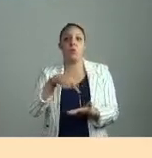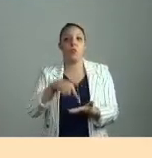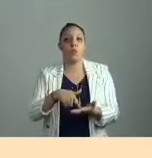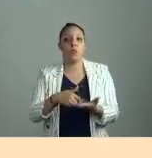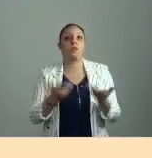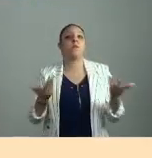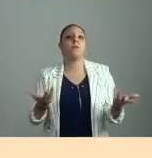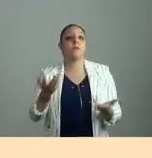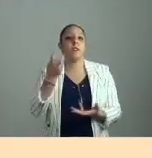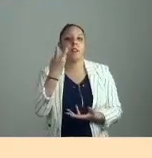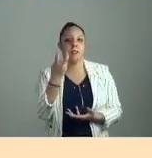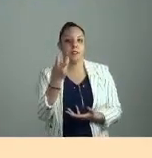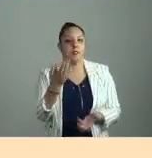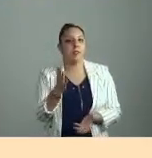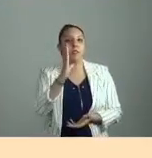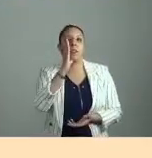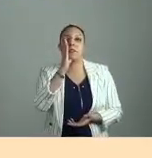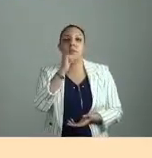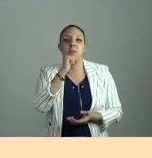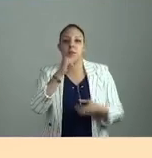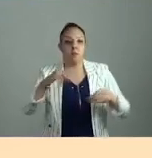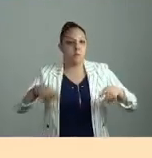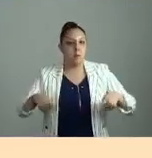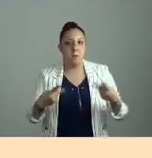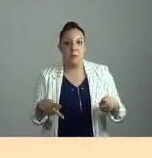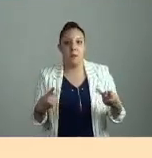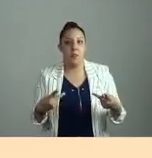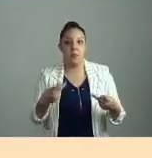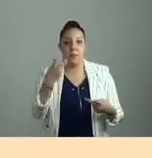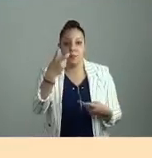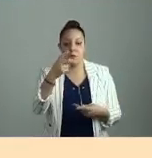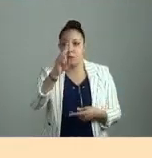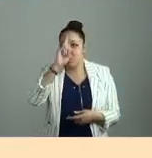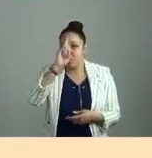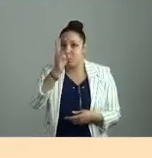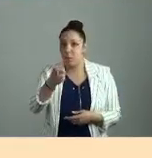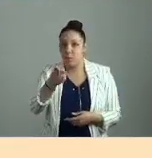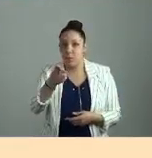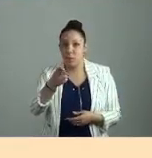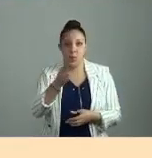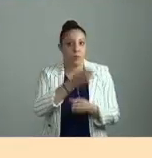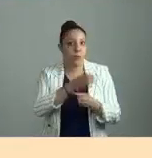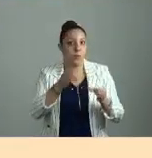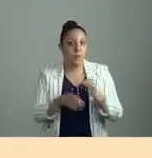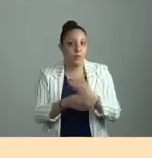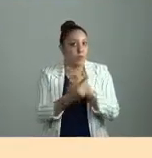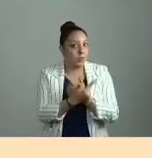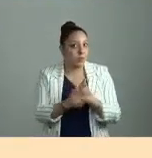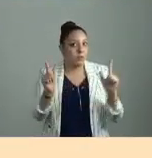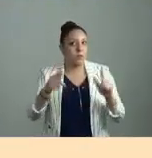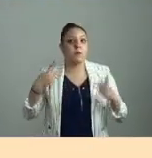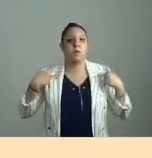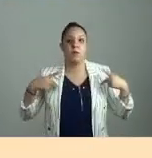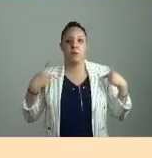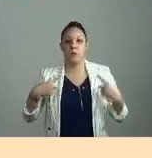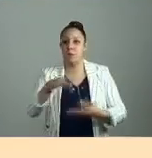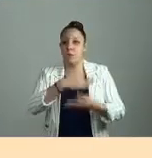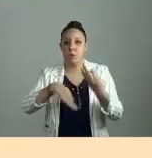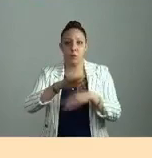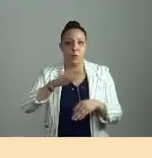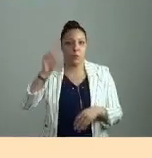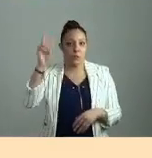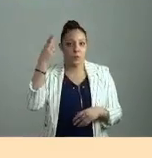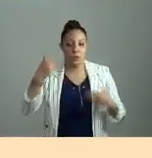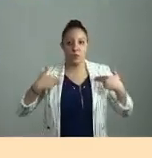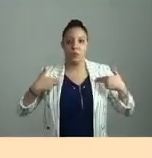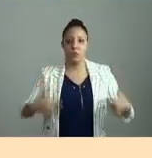comercializar que la comercialización de los bienes comunes no es la muerte